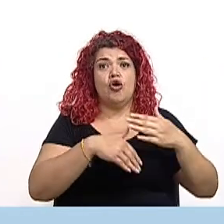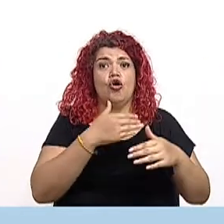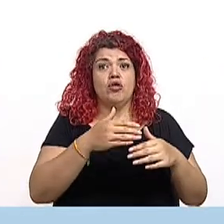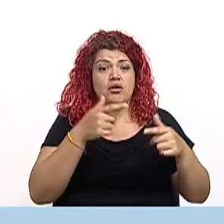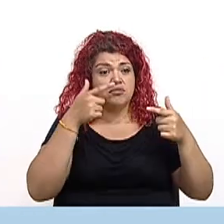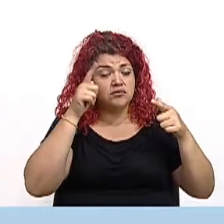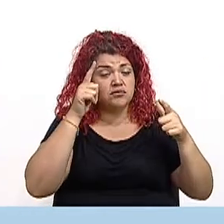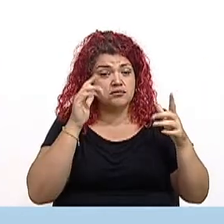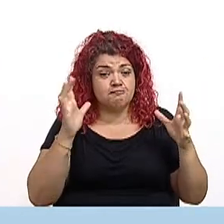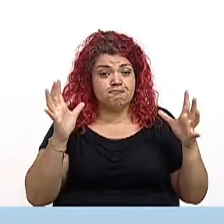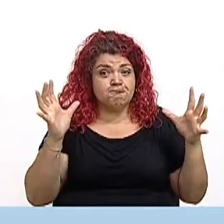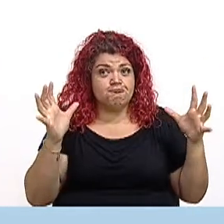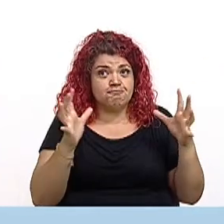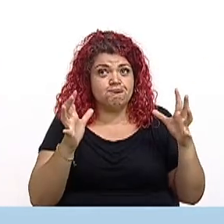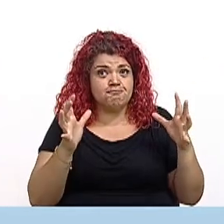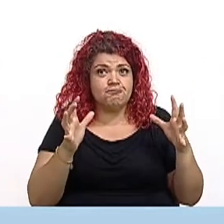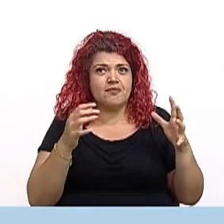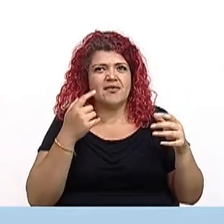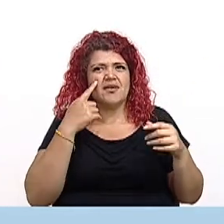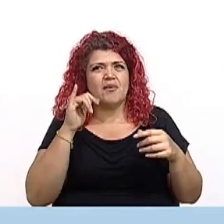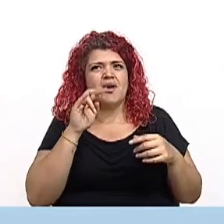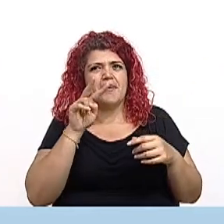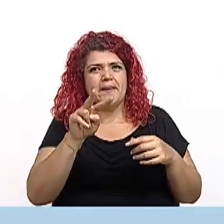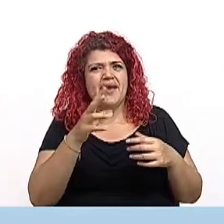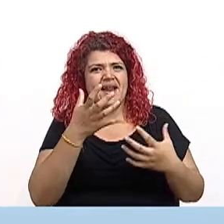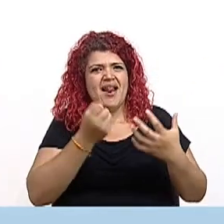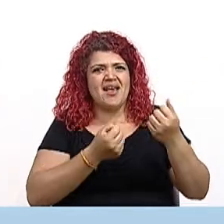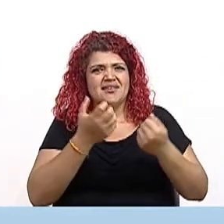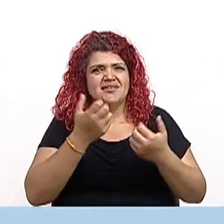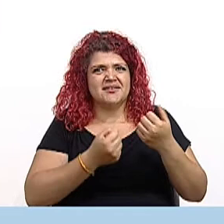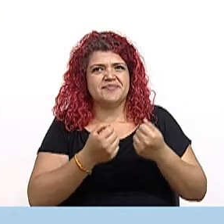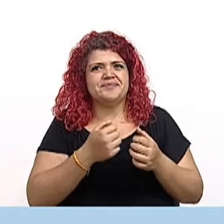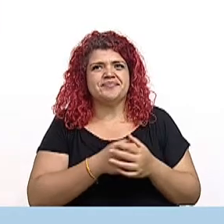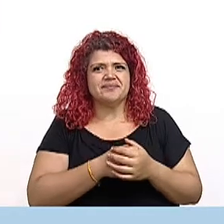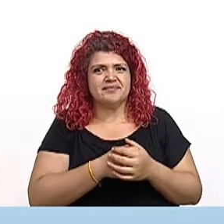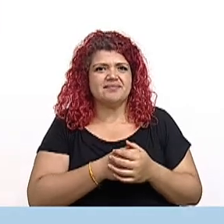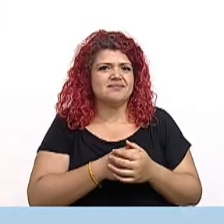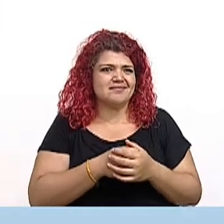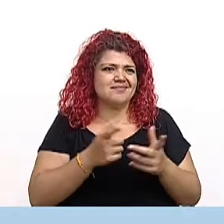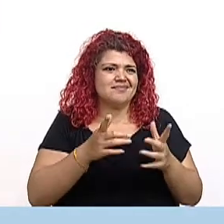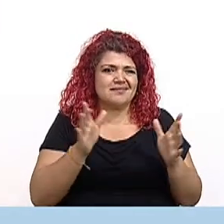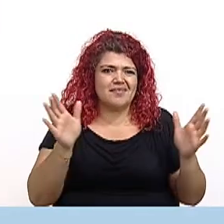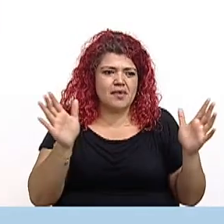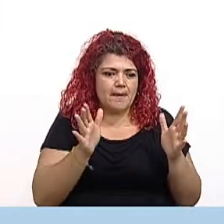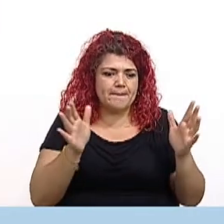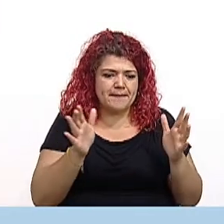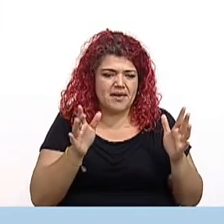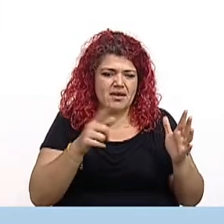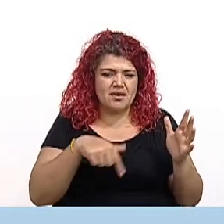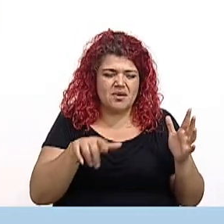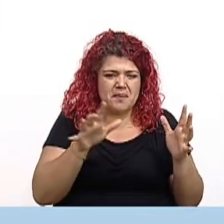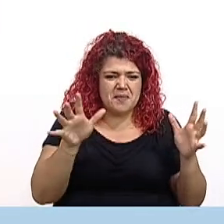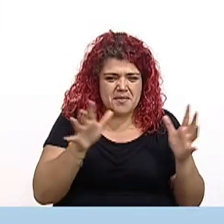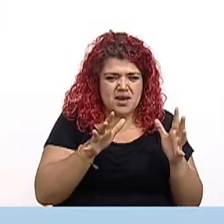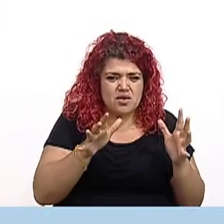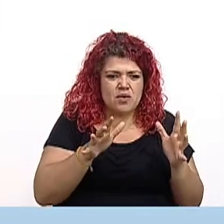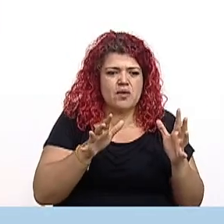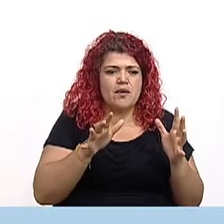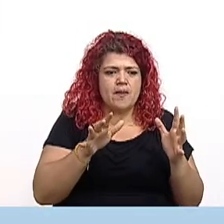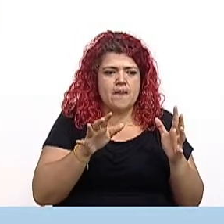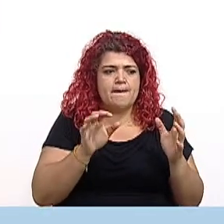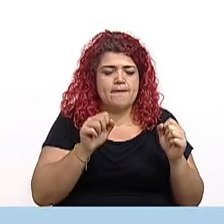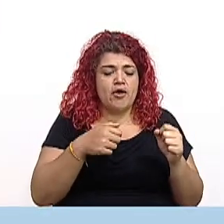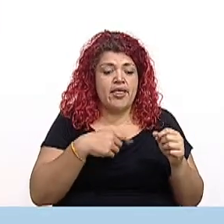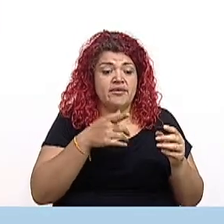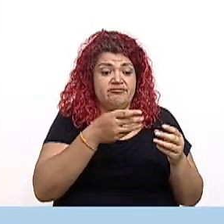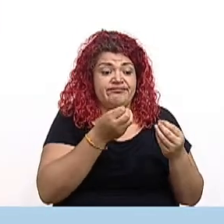ganadería intensiva, por ejemplo, la que se aprecia en las lecherías, son territorios más pequeños, son áreas más compactas, donde podemos ubicar